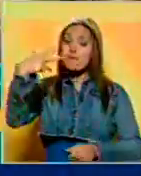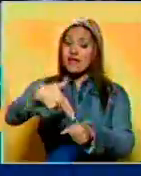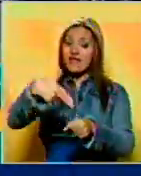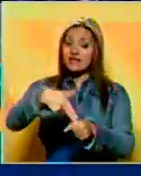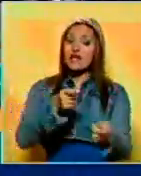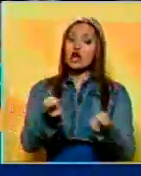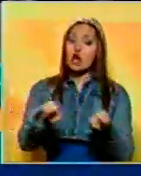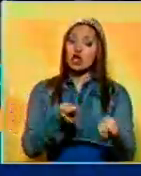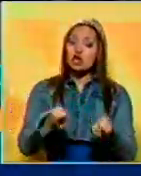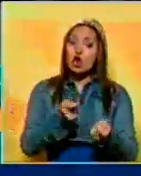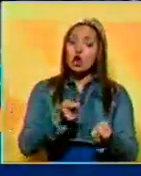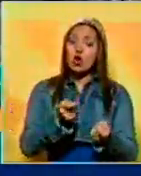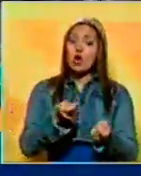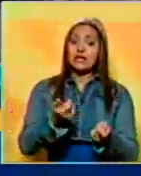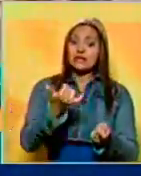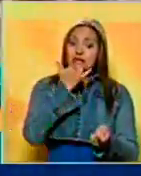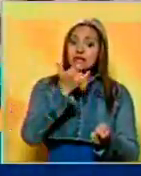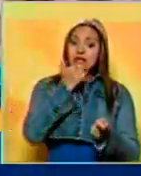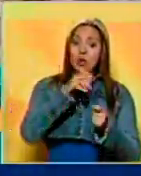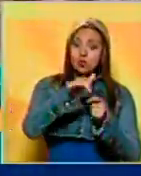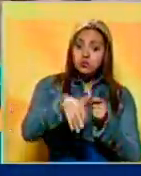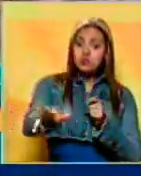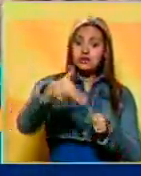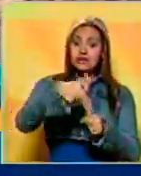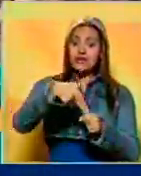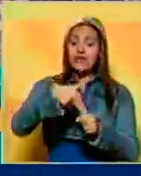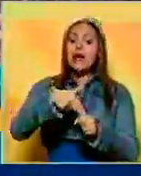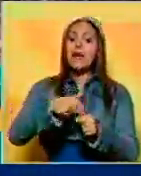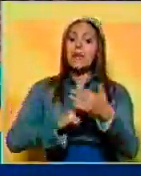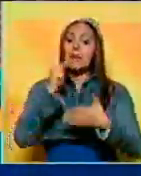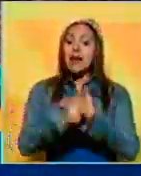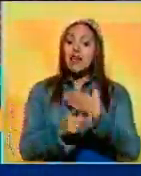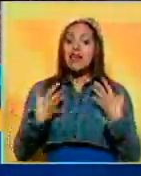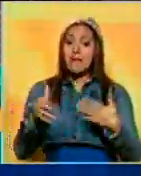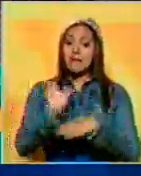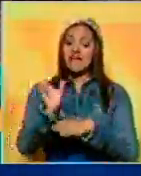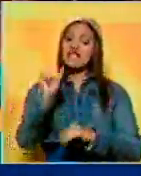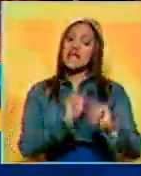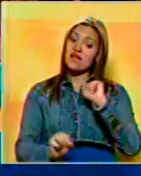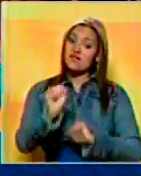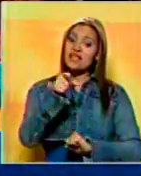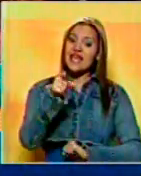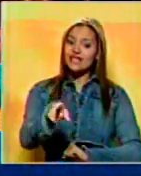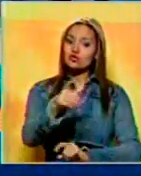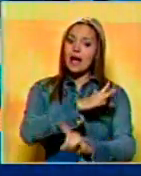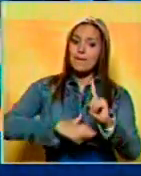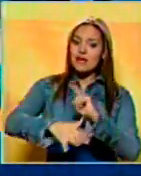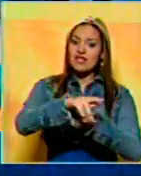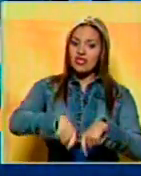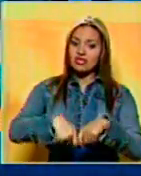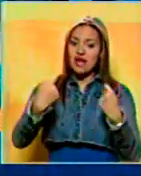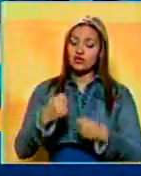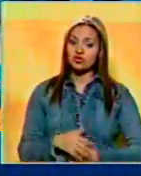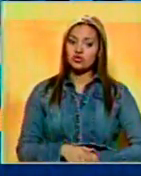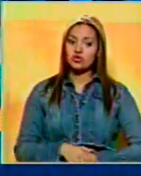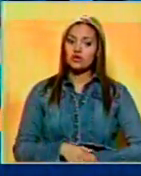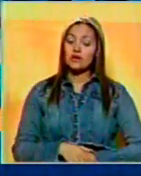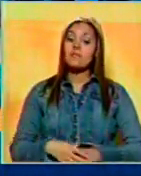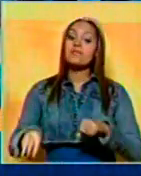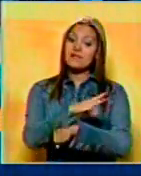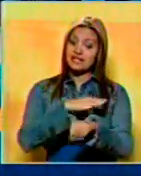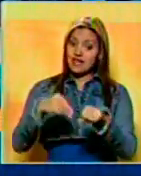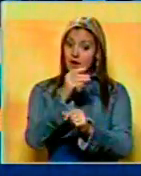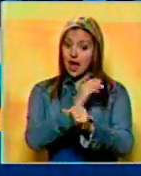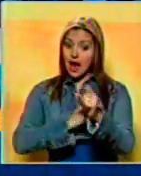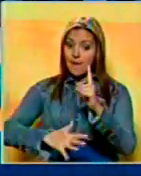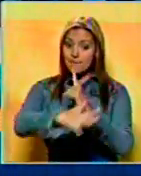ha controlado fugas de crudo y están evaluando iniciar un plan de contingencia para evitar el impacto ambiental. Ha informado a través del Ministerio del